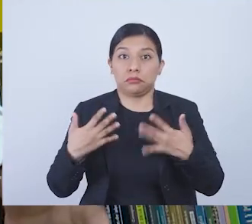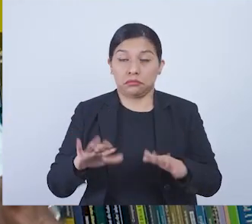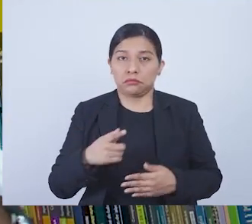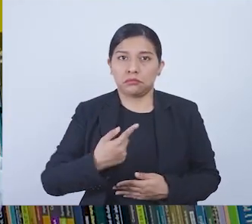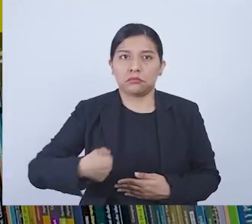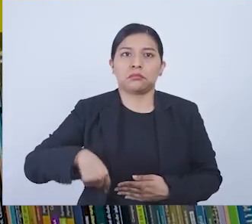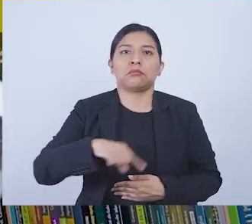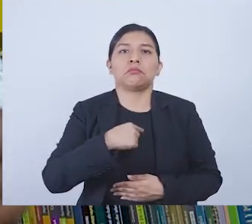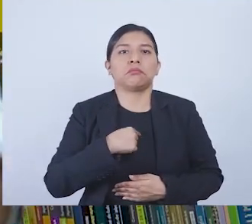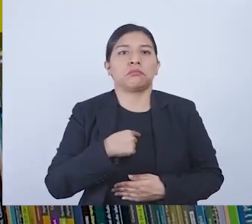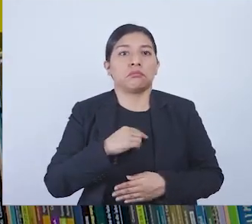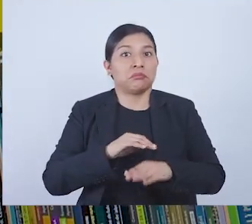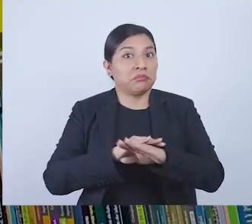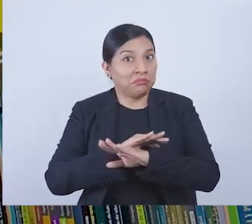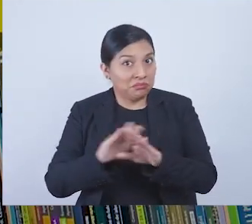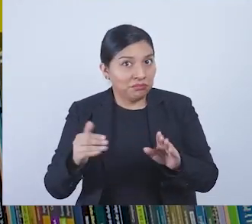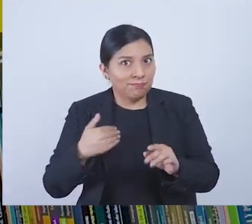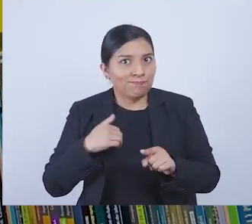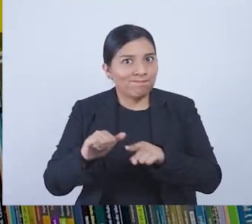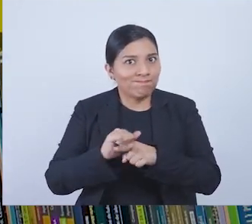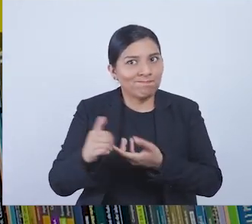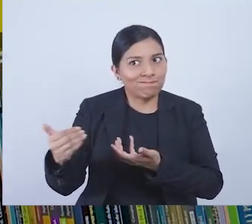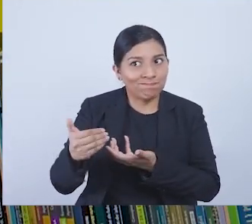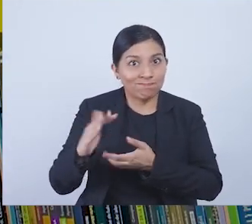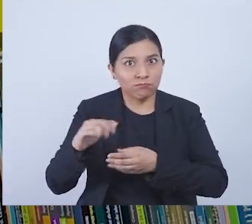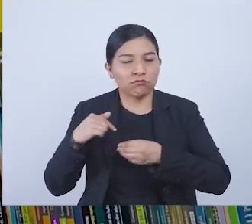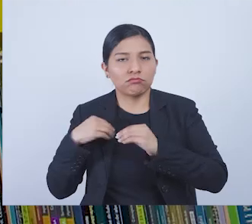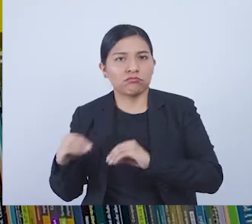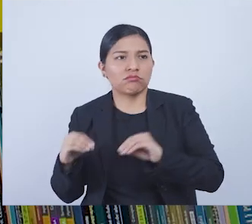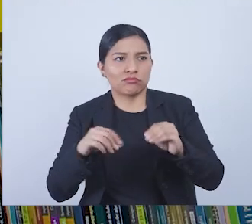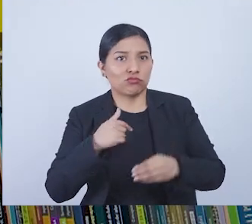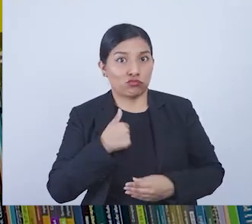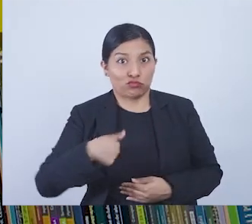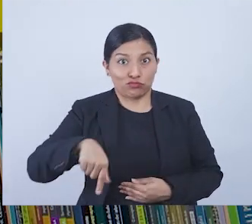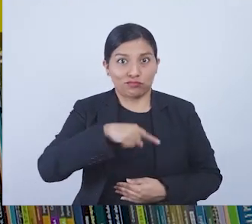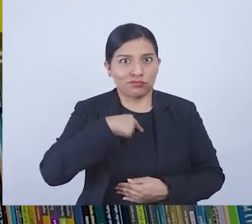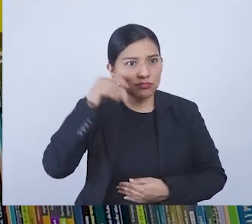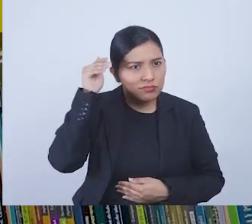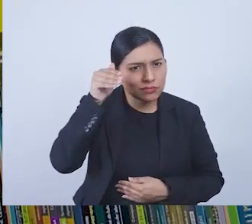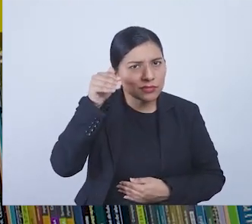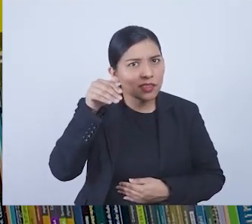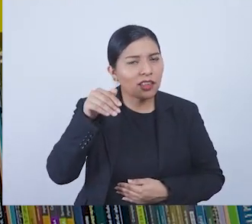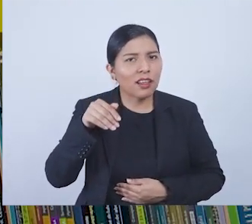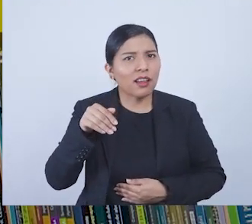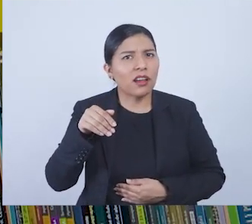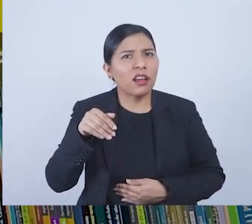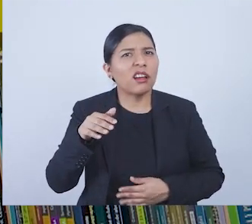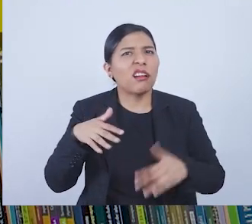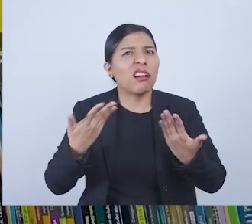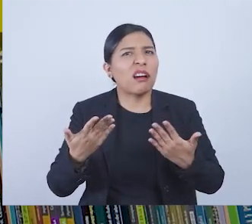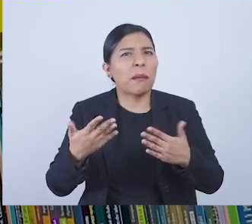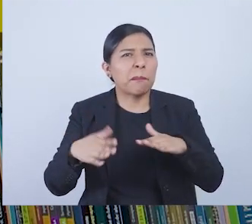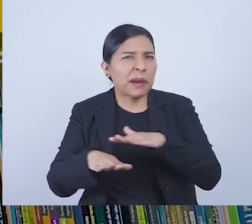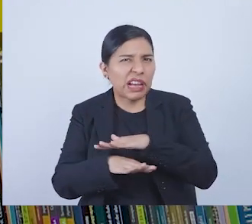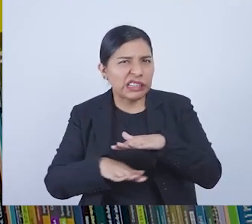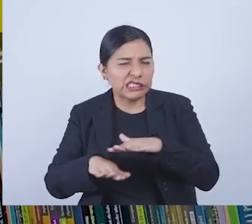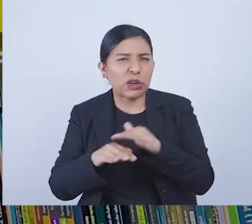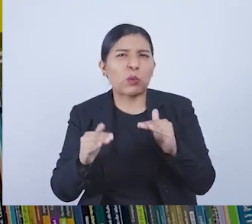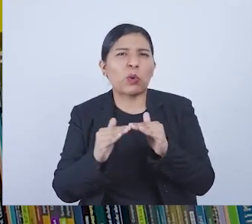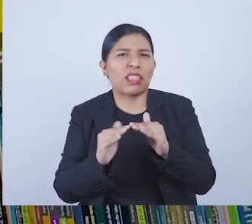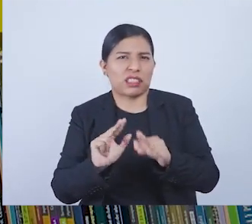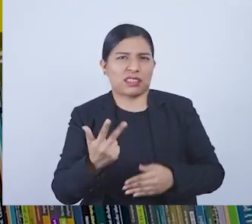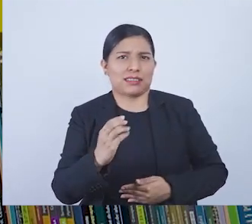campo educativo, en educación básica desde el tercer ciclo